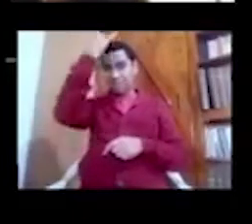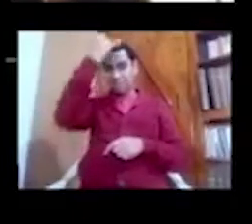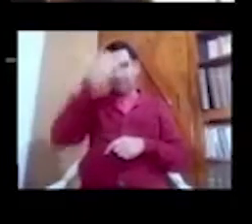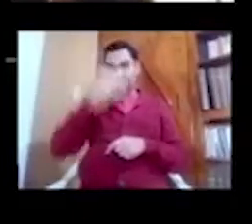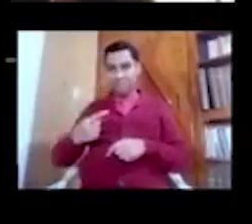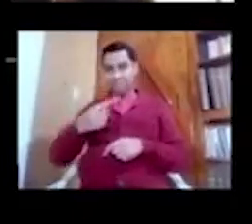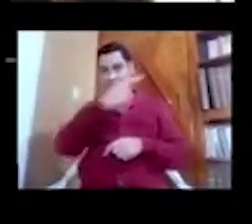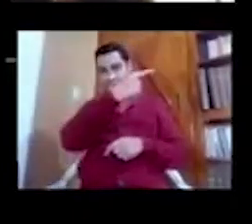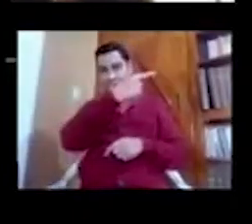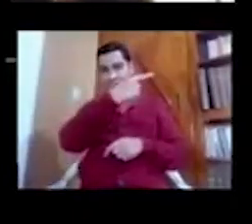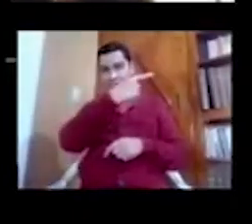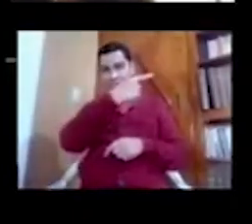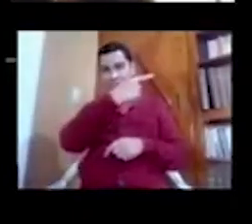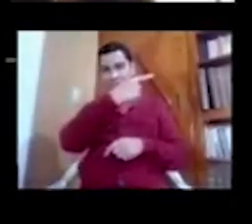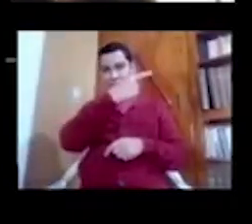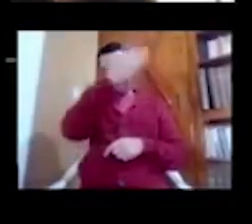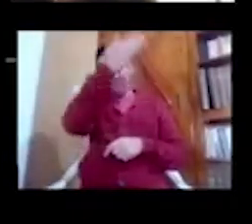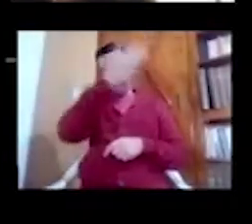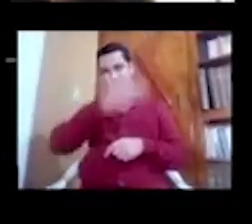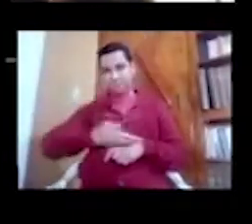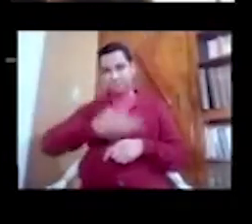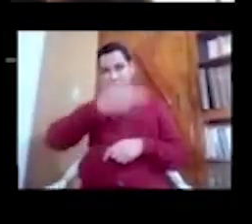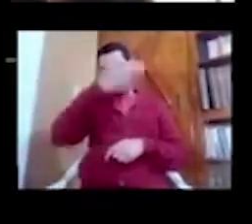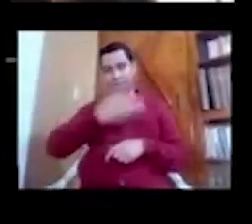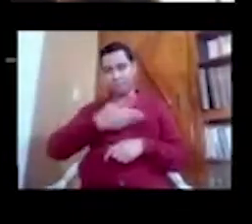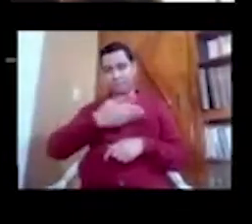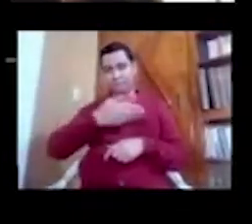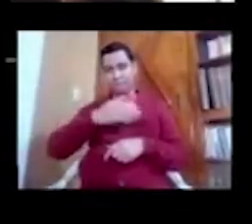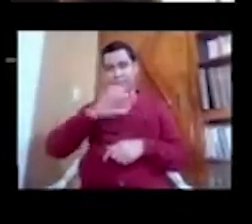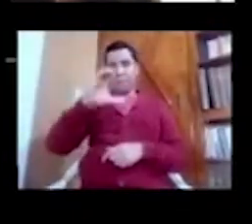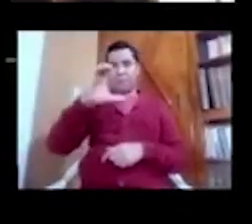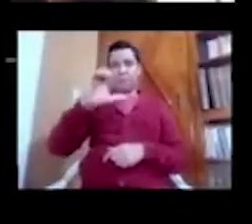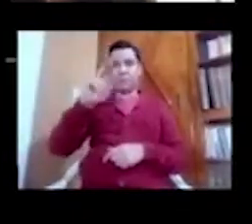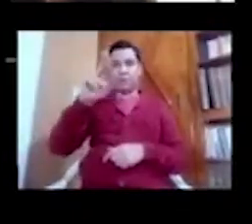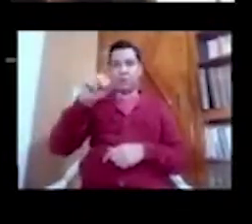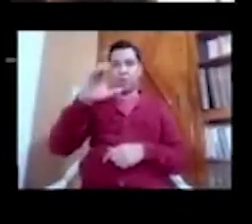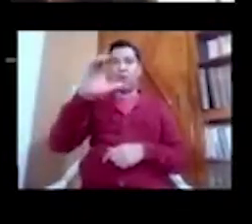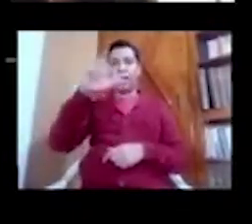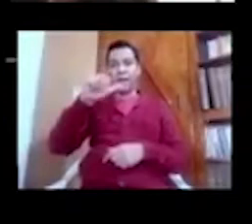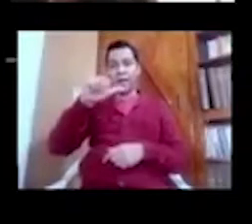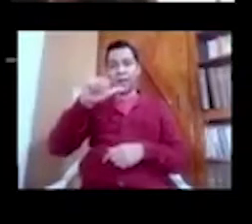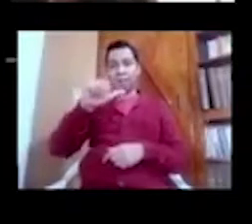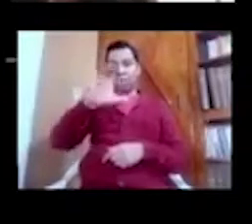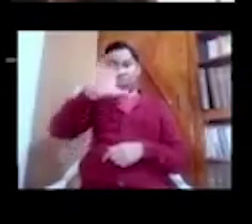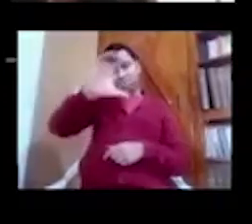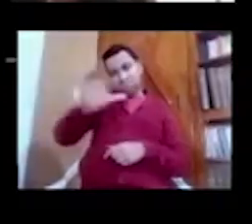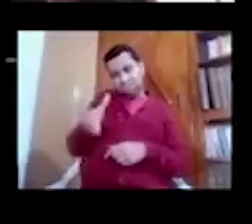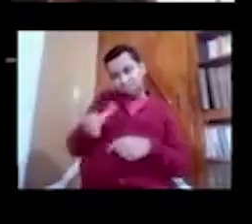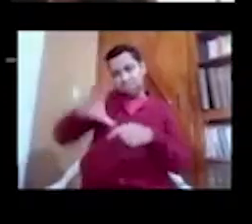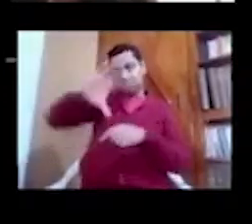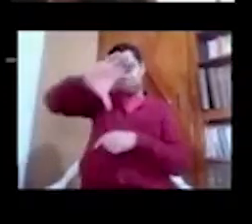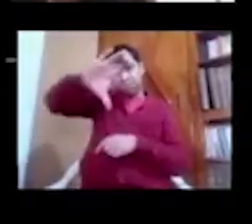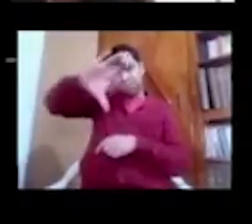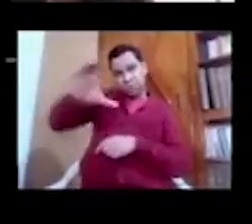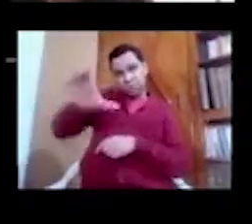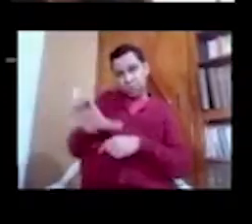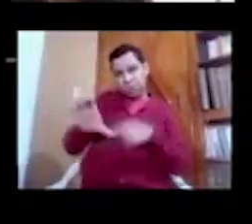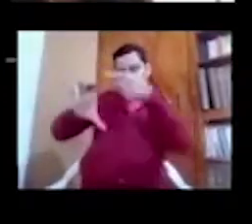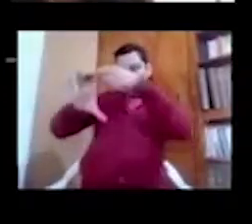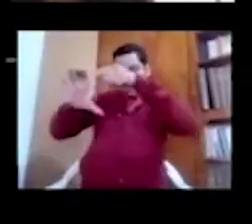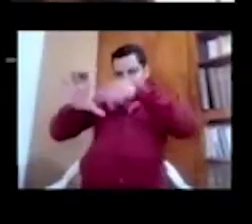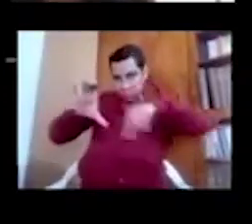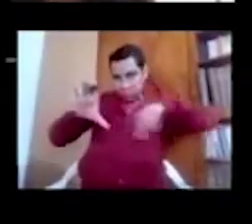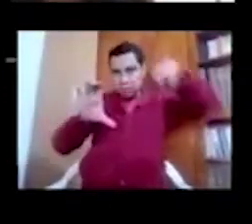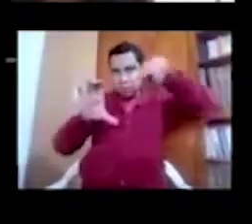México, pero en realidad es una cuenca, o al revés, las dos tienen cierta lógica.